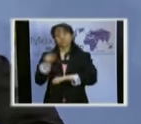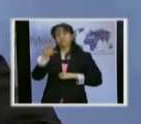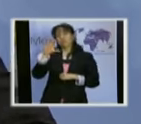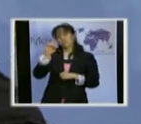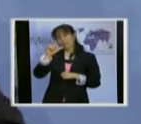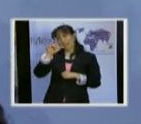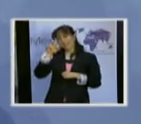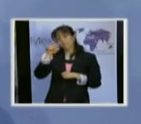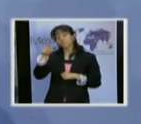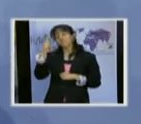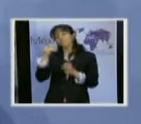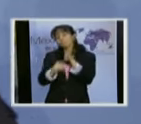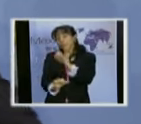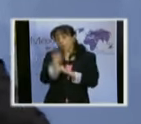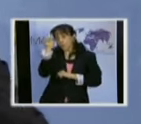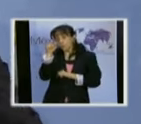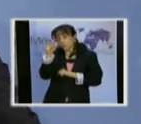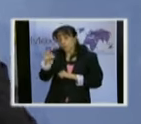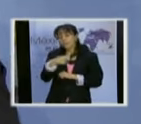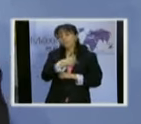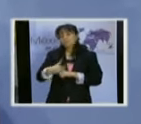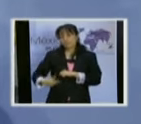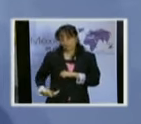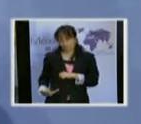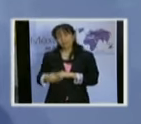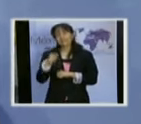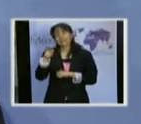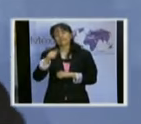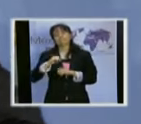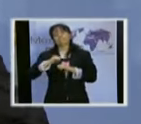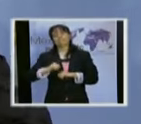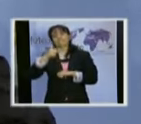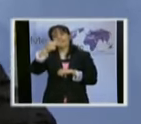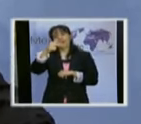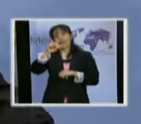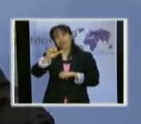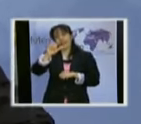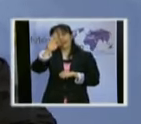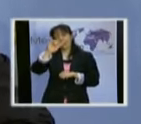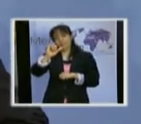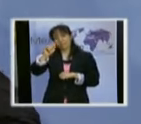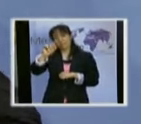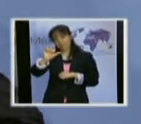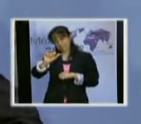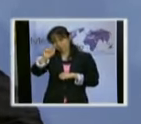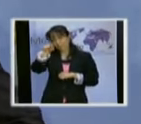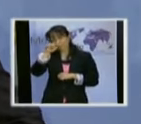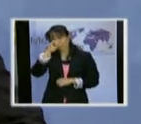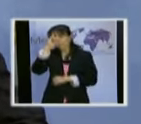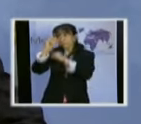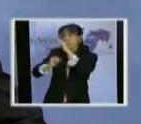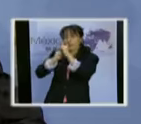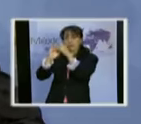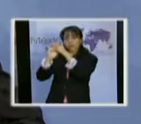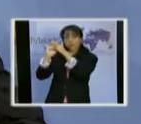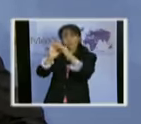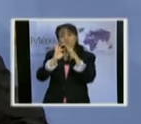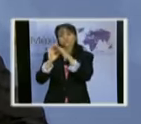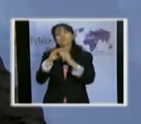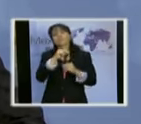es presidenta, como les decía, de Hábitat Internacional y está con nosotros. Durante estos años ha